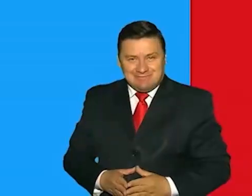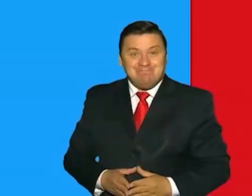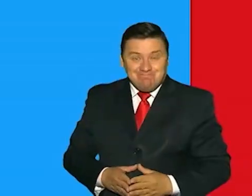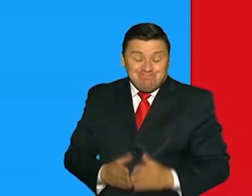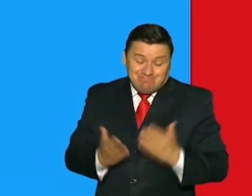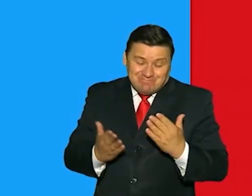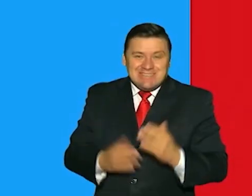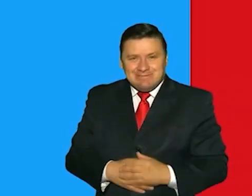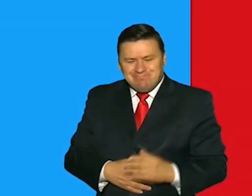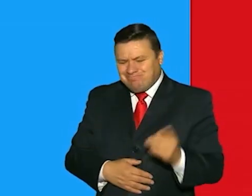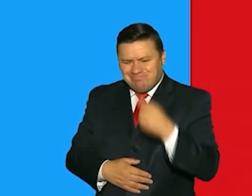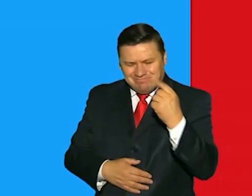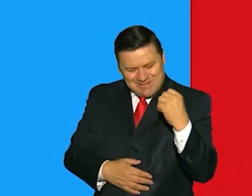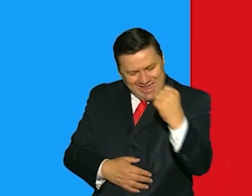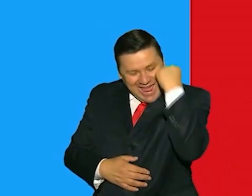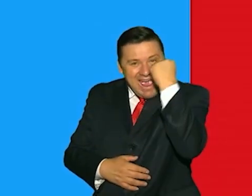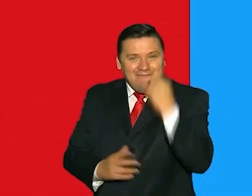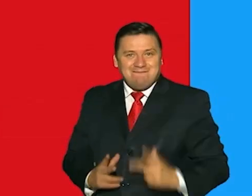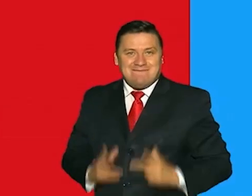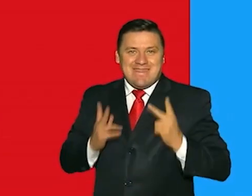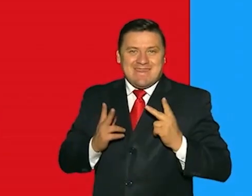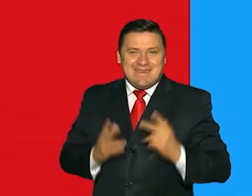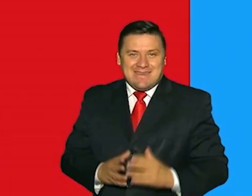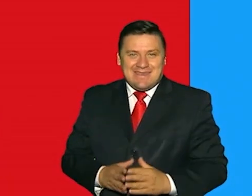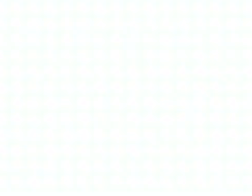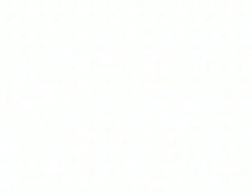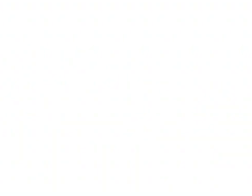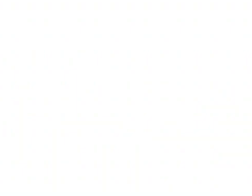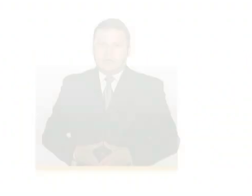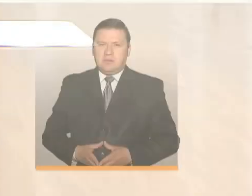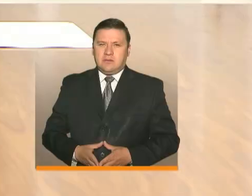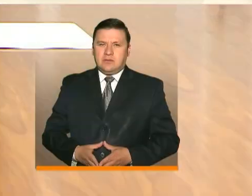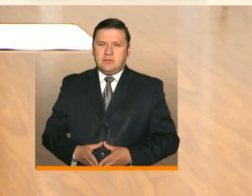Así vamos a ganarnos la vida.